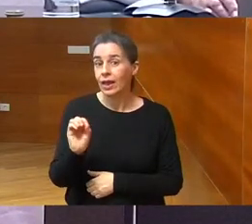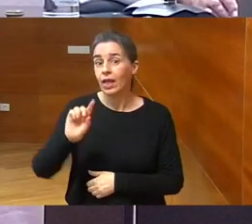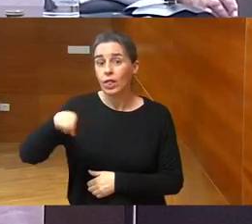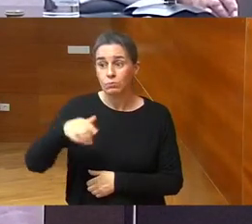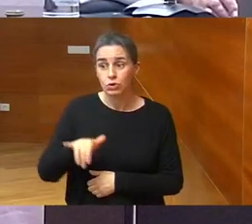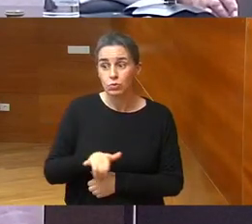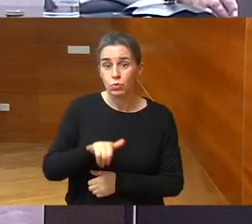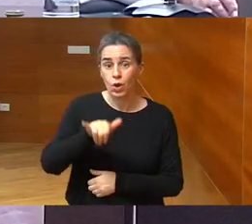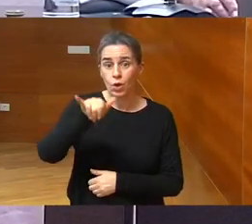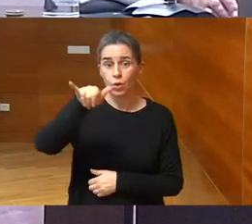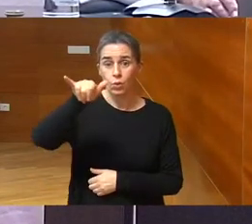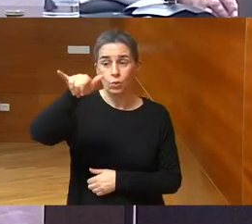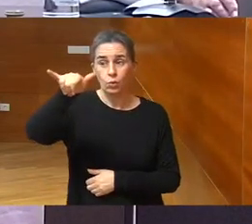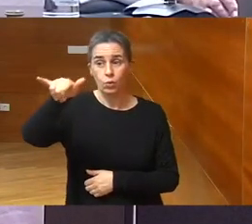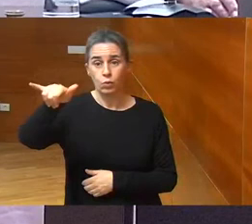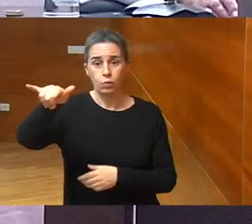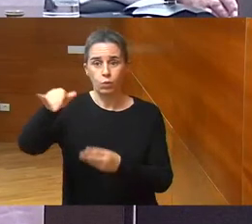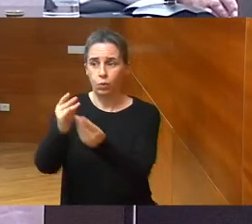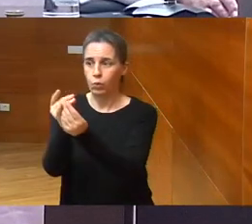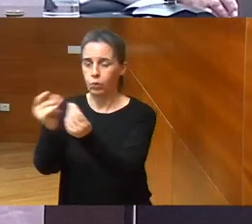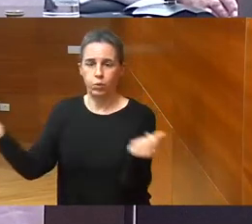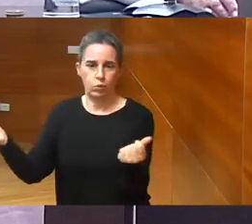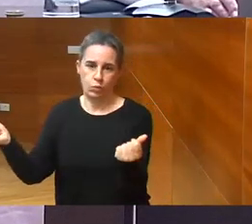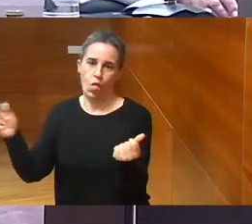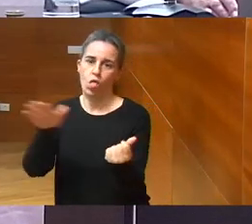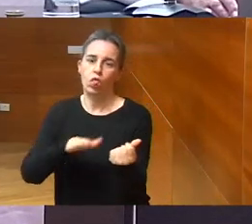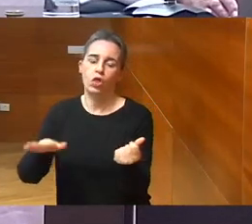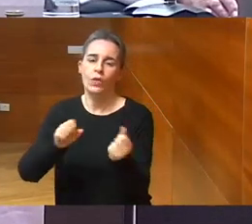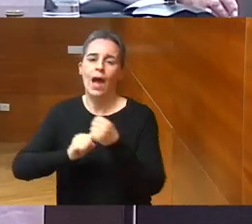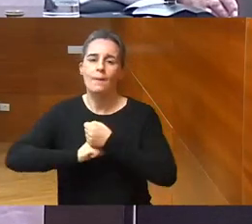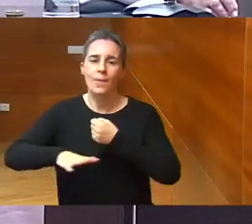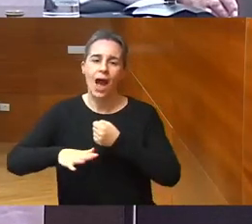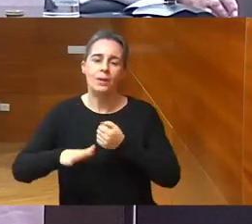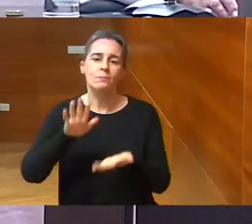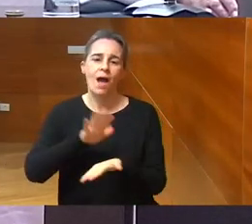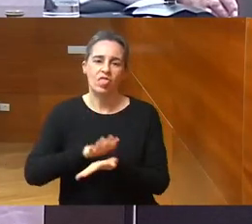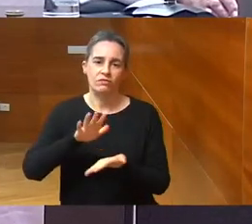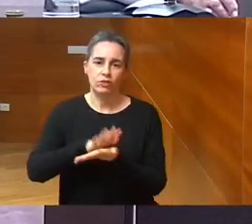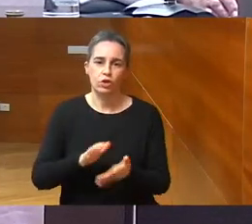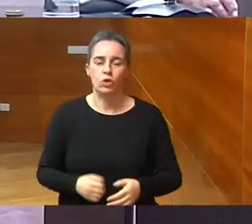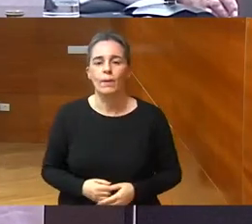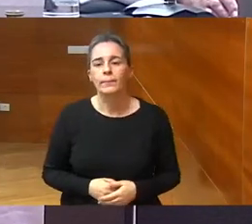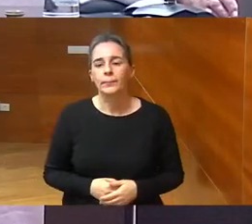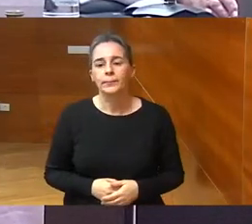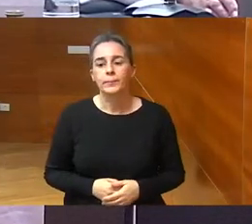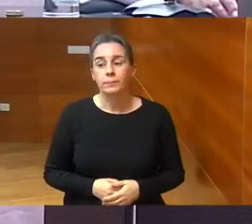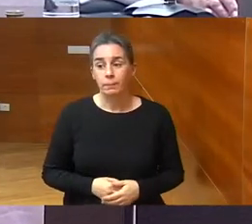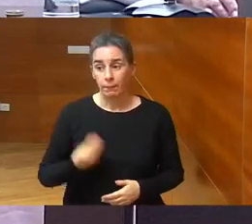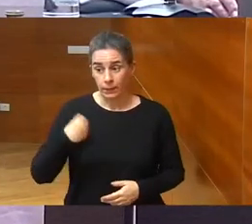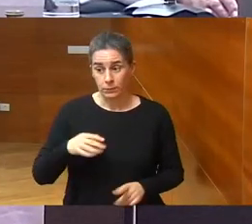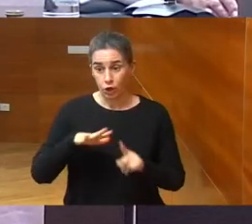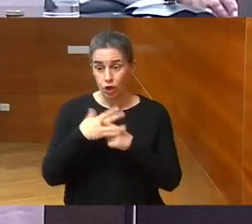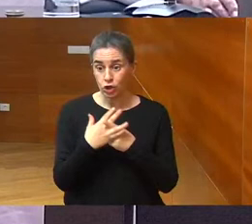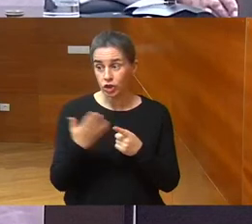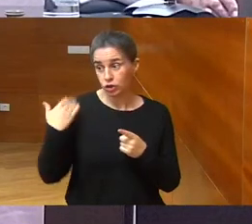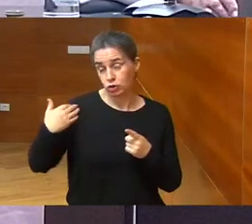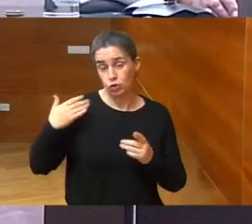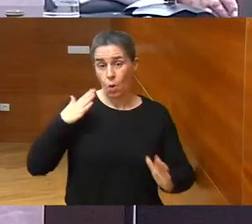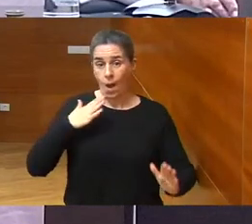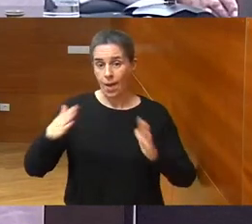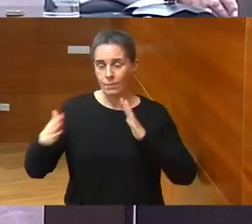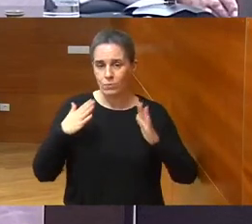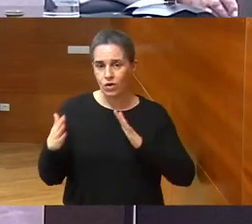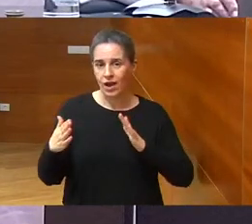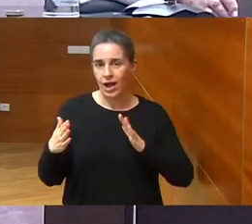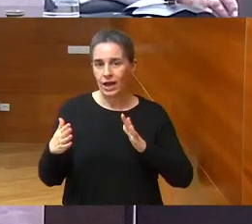1937 no Pacífico bueno no contesto de Aviación de época era que estamos avalar